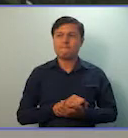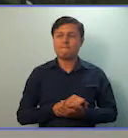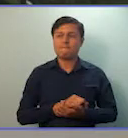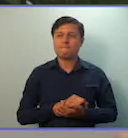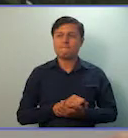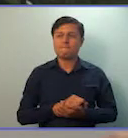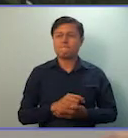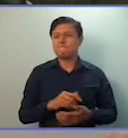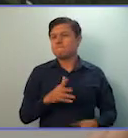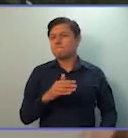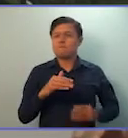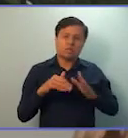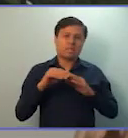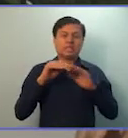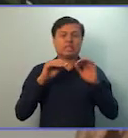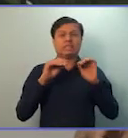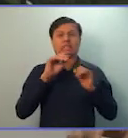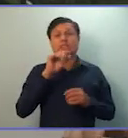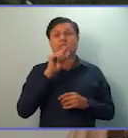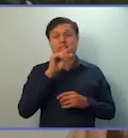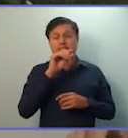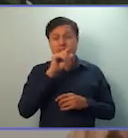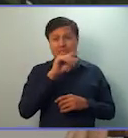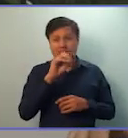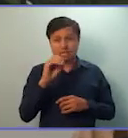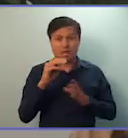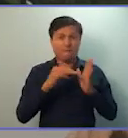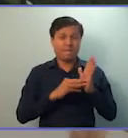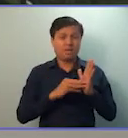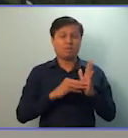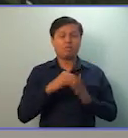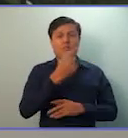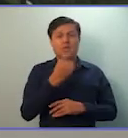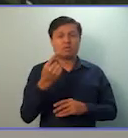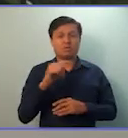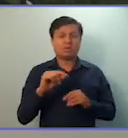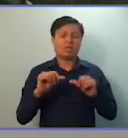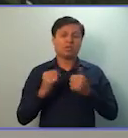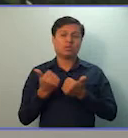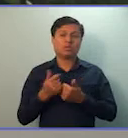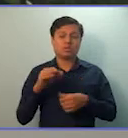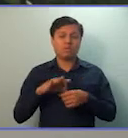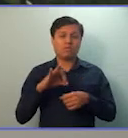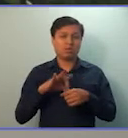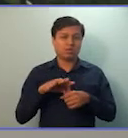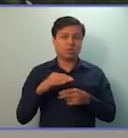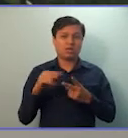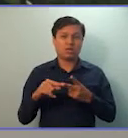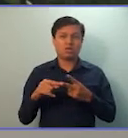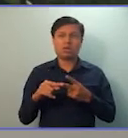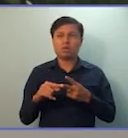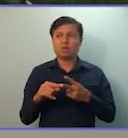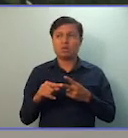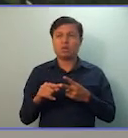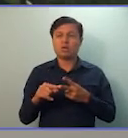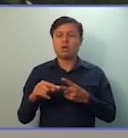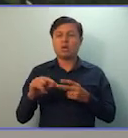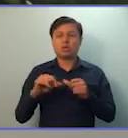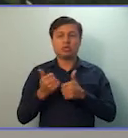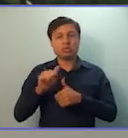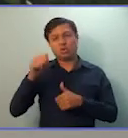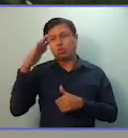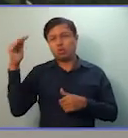no menos de 100 mil personas entre organismos electorales observadores